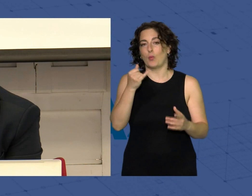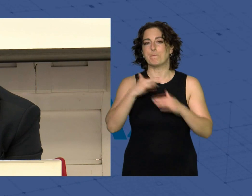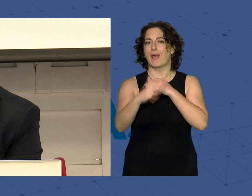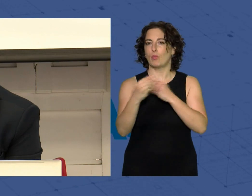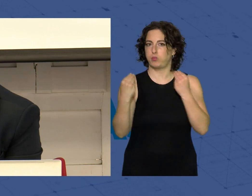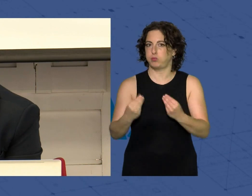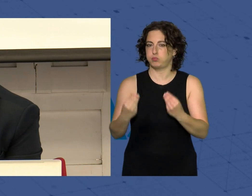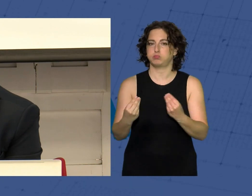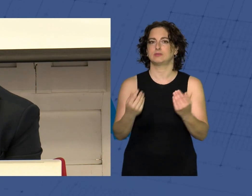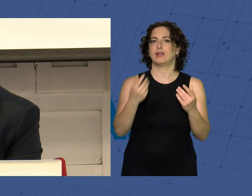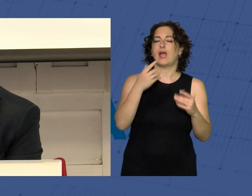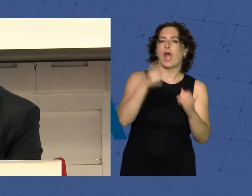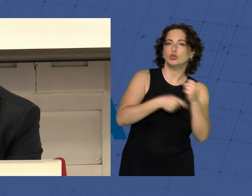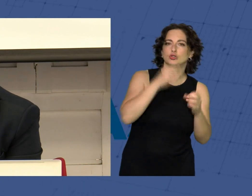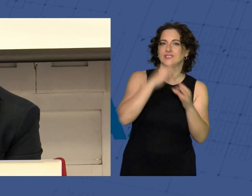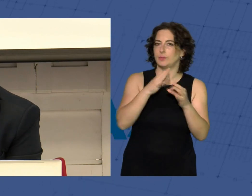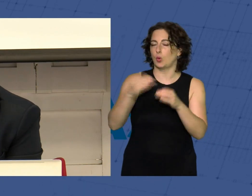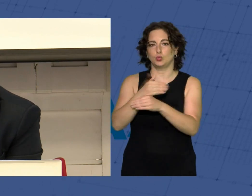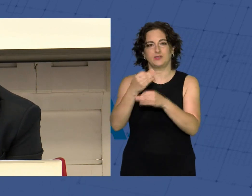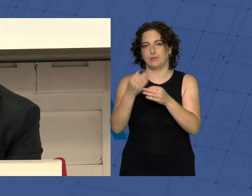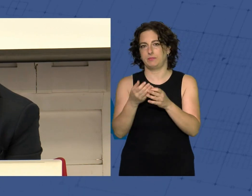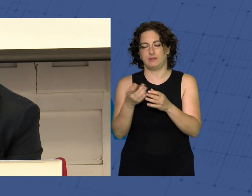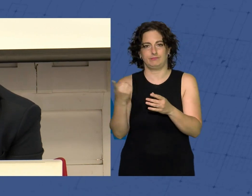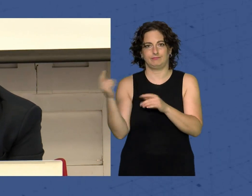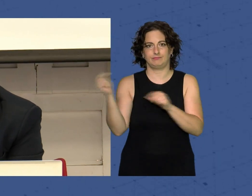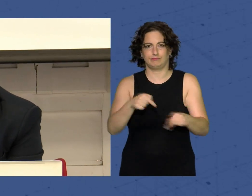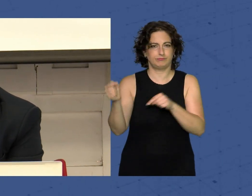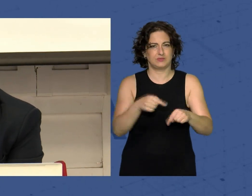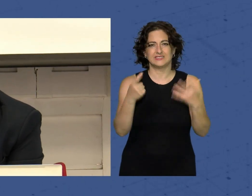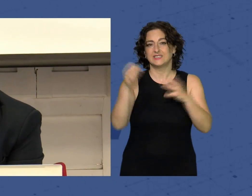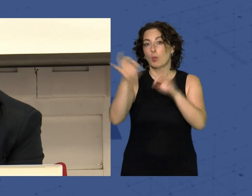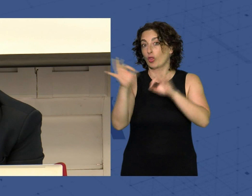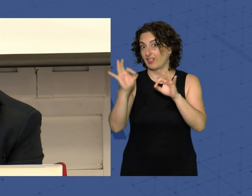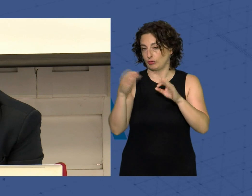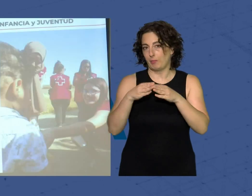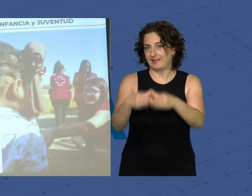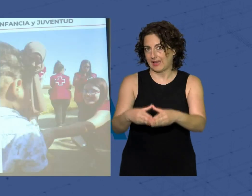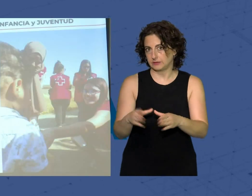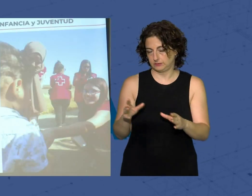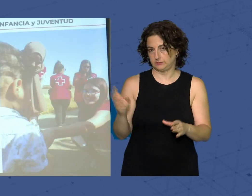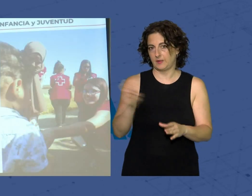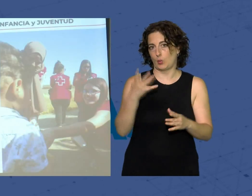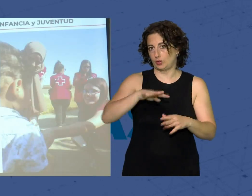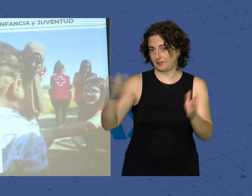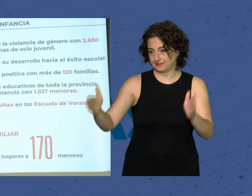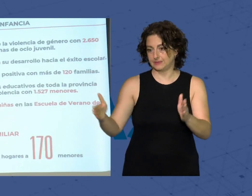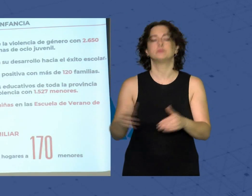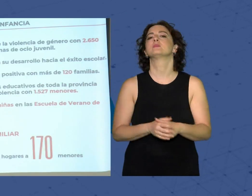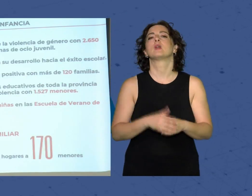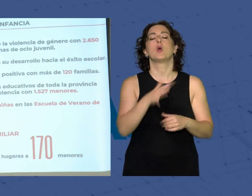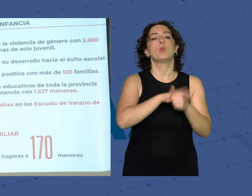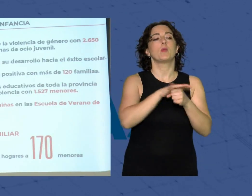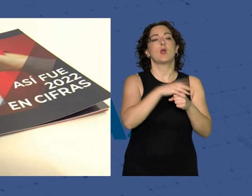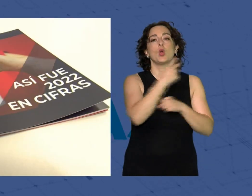julio, agosto, septiembre y octubre siempre son la llegada, el 60% de las pateras llegan en esos cuatro meses. En nuestra provincia Cruz